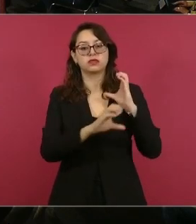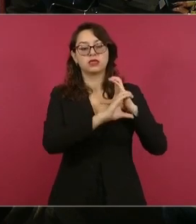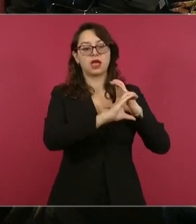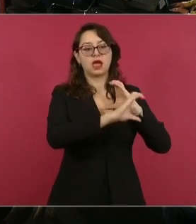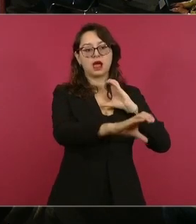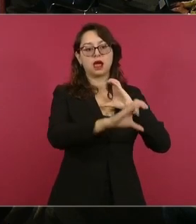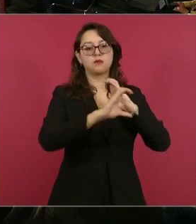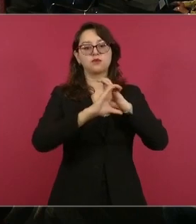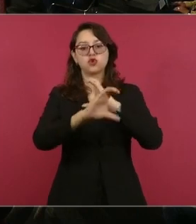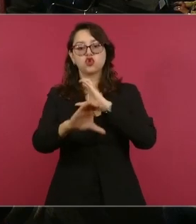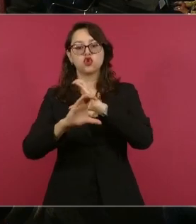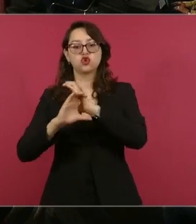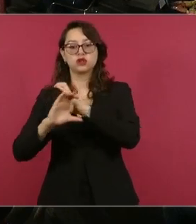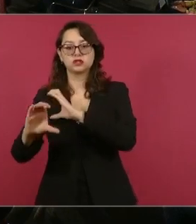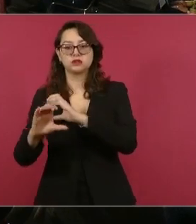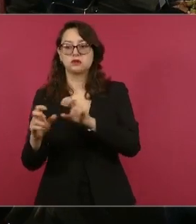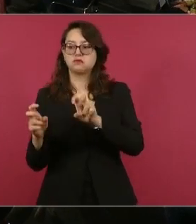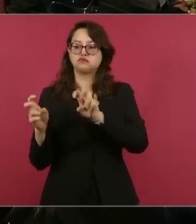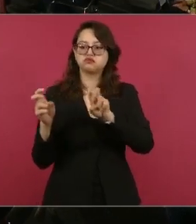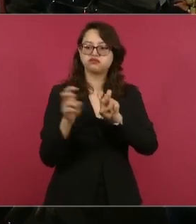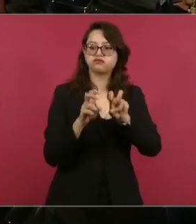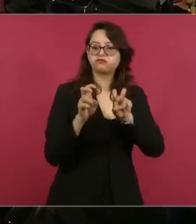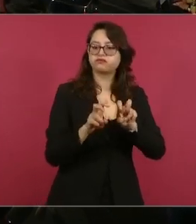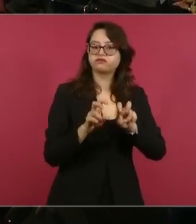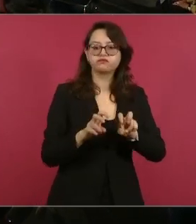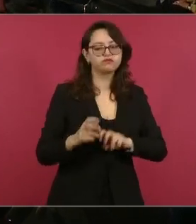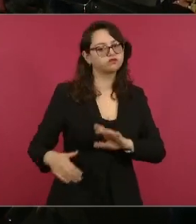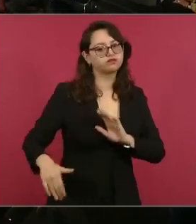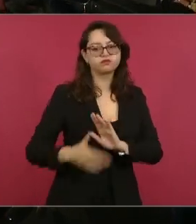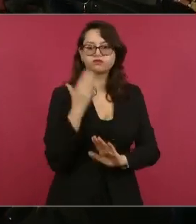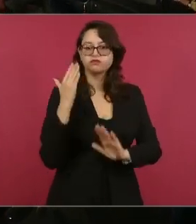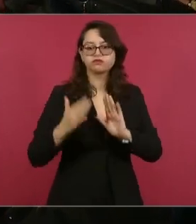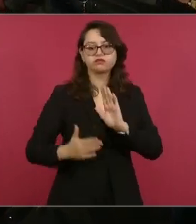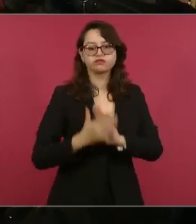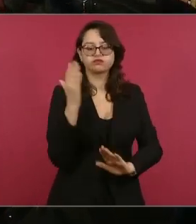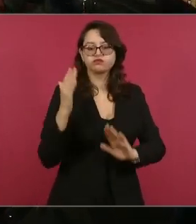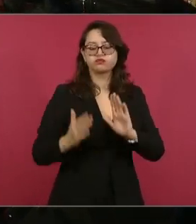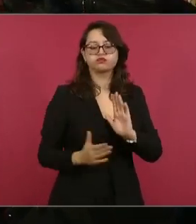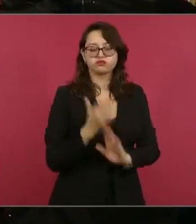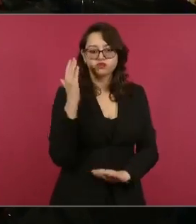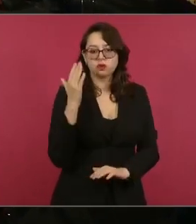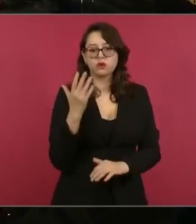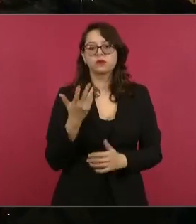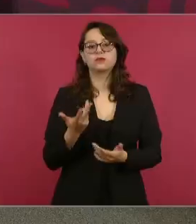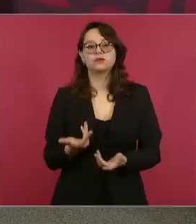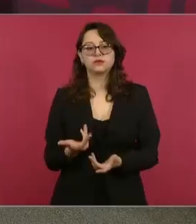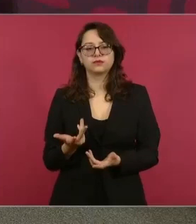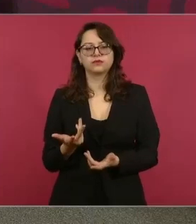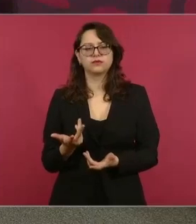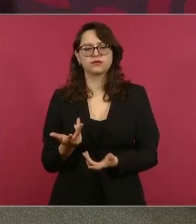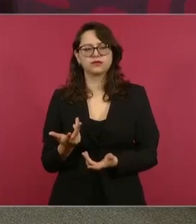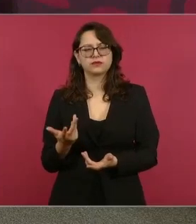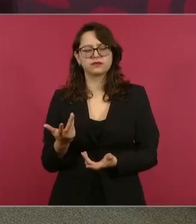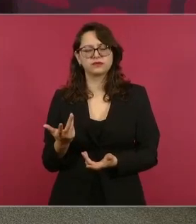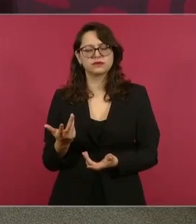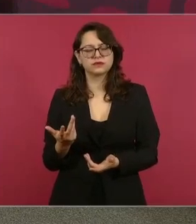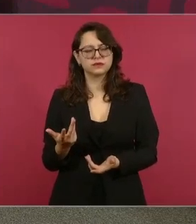que estuvieron realizando esta actividad. Como estrategia se estableció dos